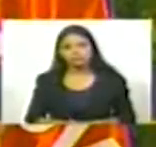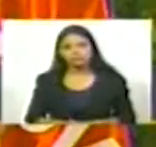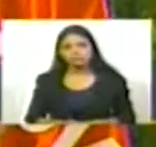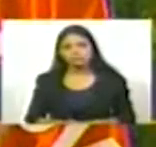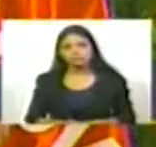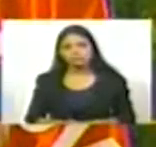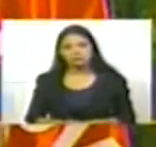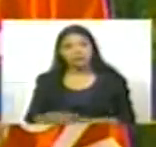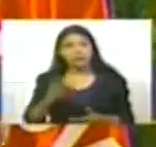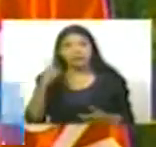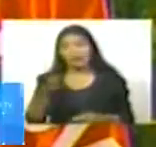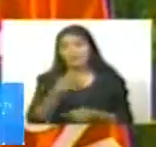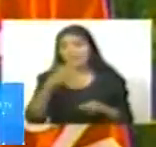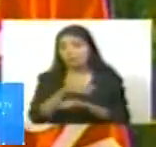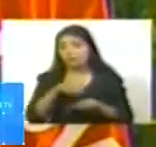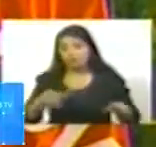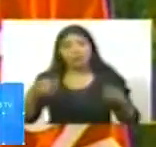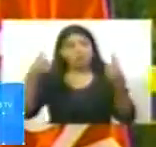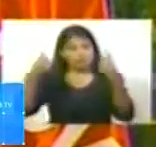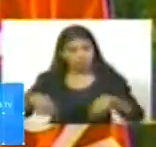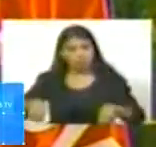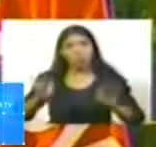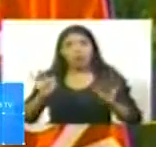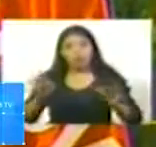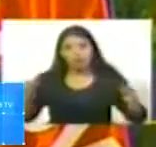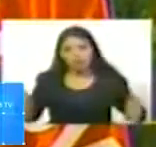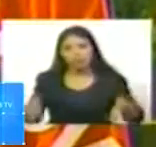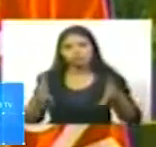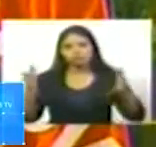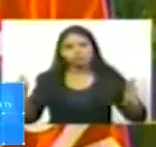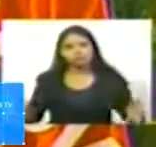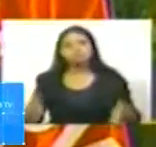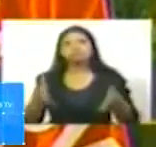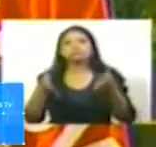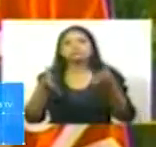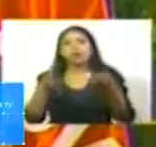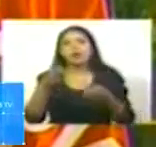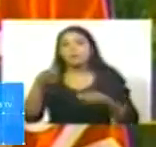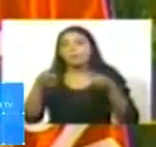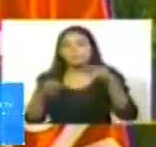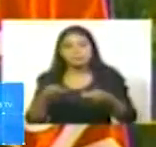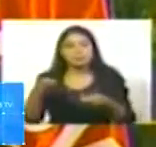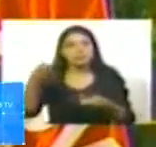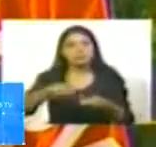La mayoría está de acuerdo con impulsar y promover la inversión privada,